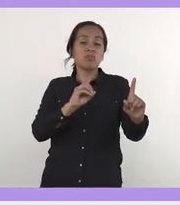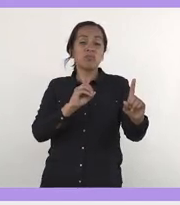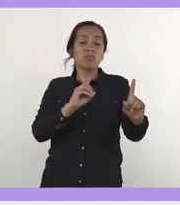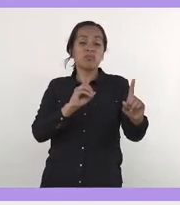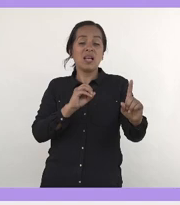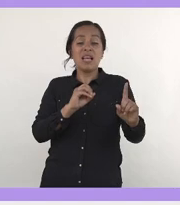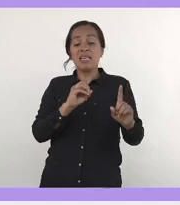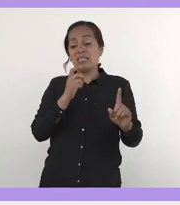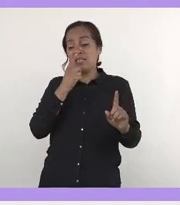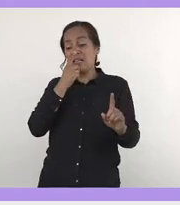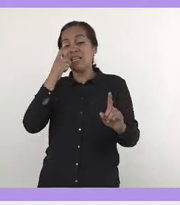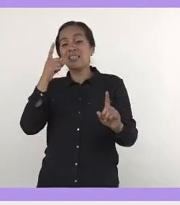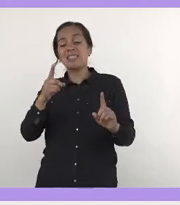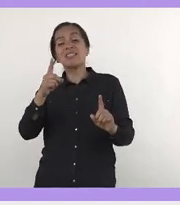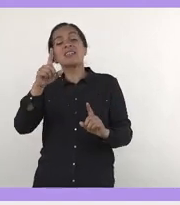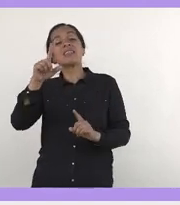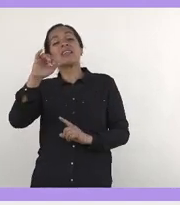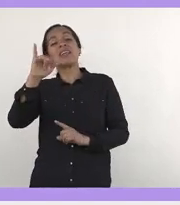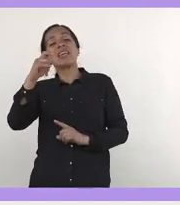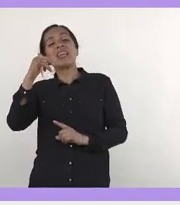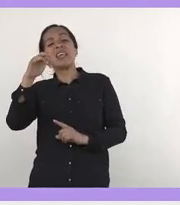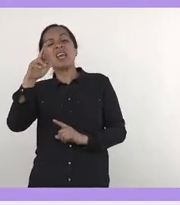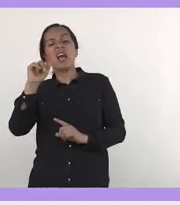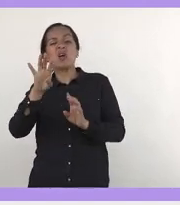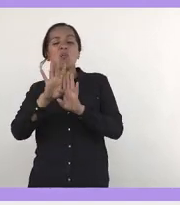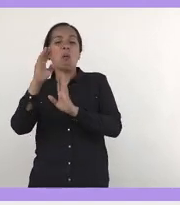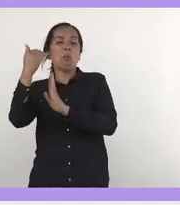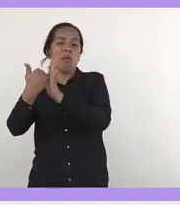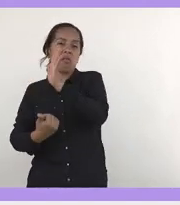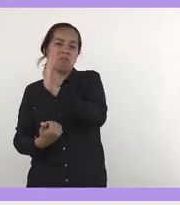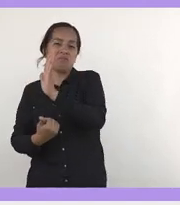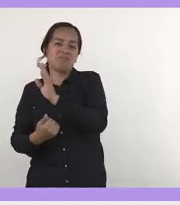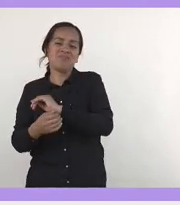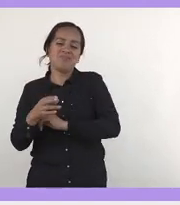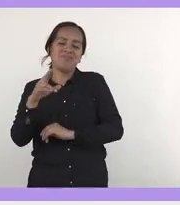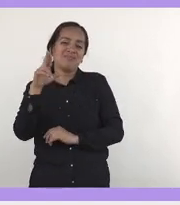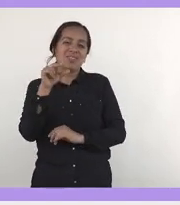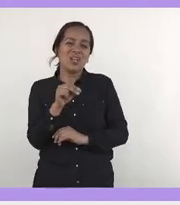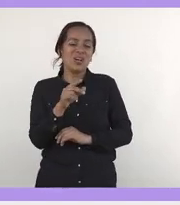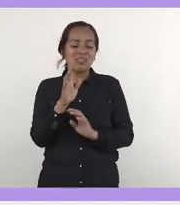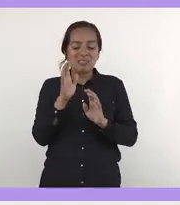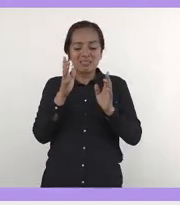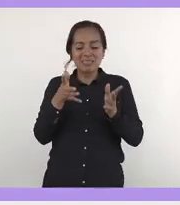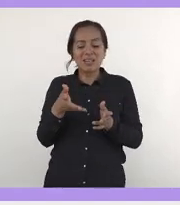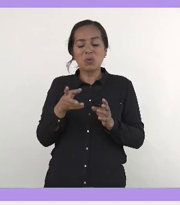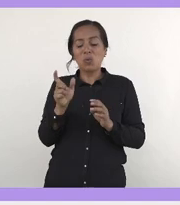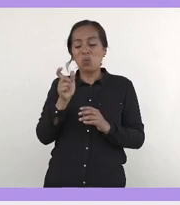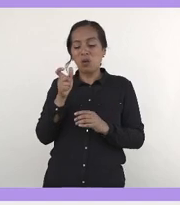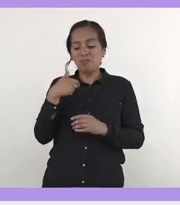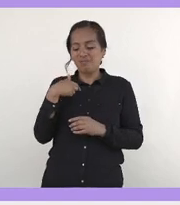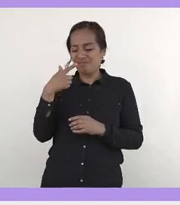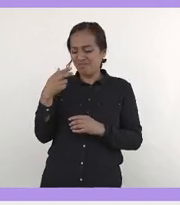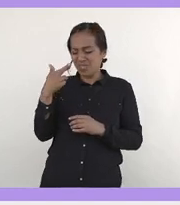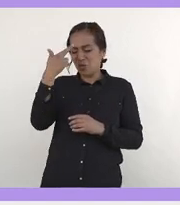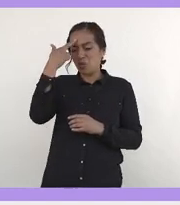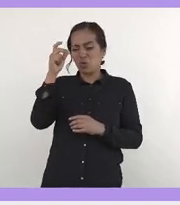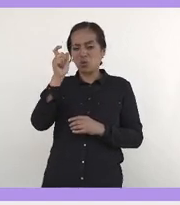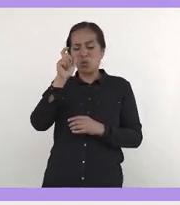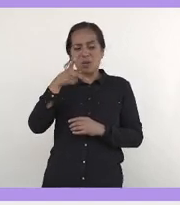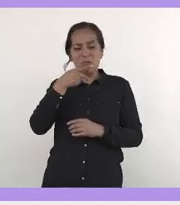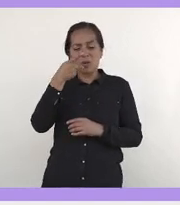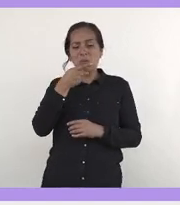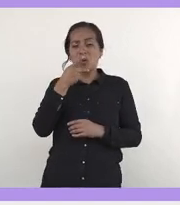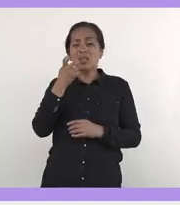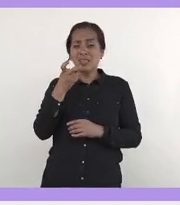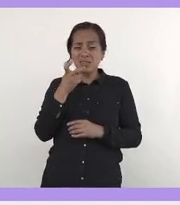la ingeniero no O sea hagamos esa y ahora lo que les decía o sea seamos conscientes de cuando hablamos porque de verdad lo